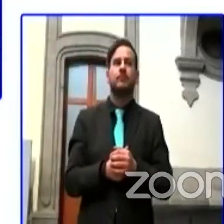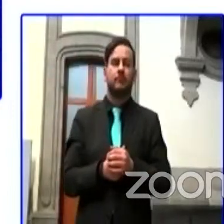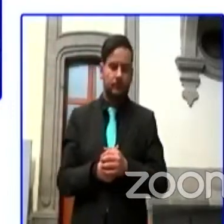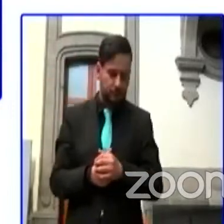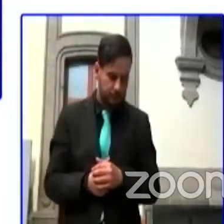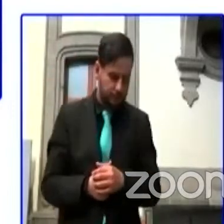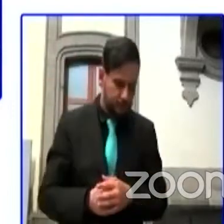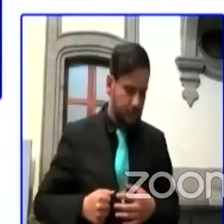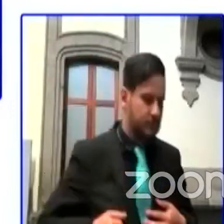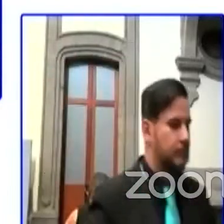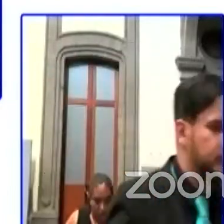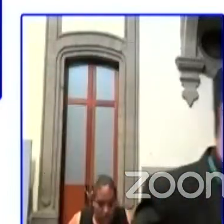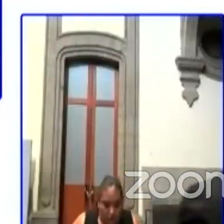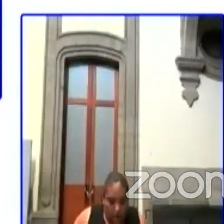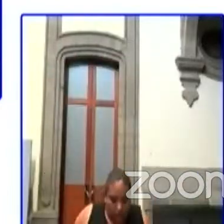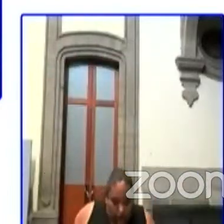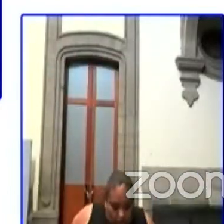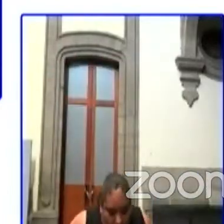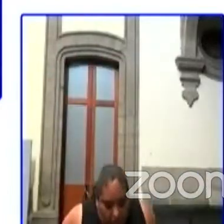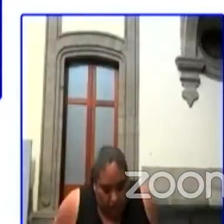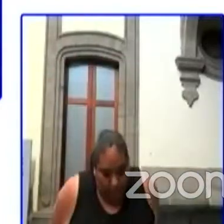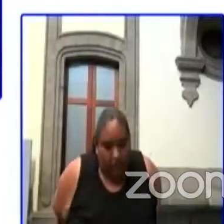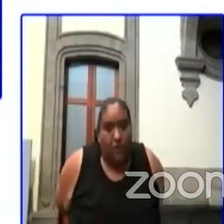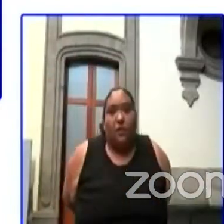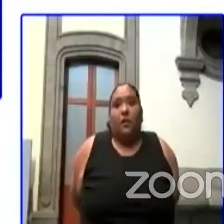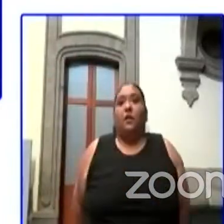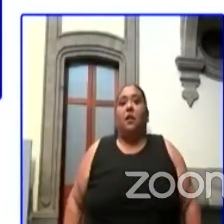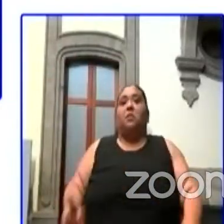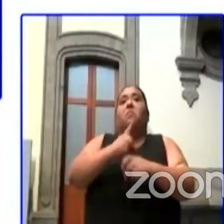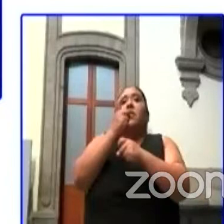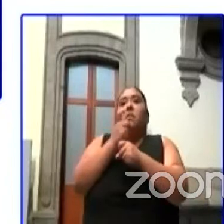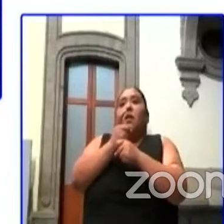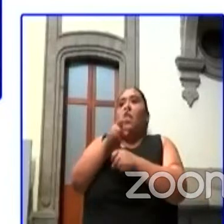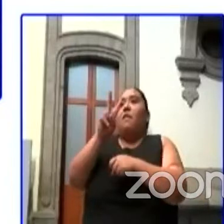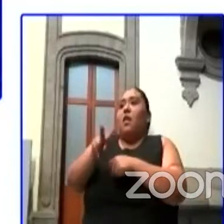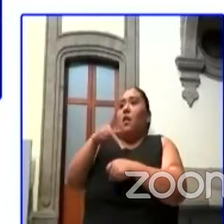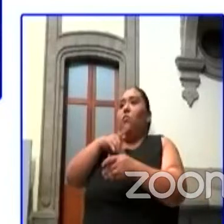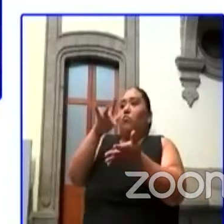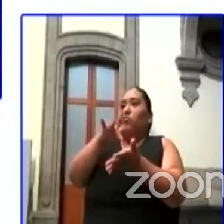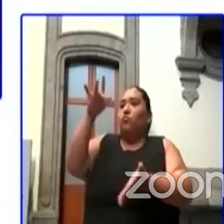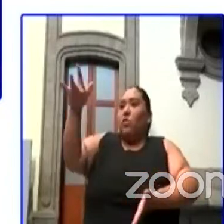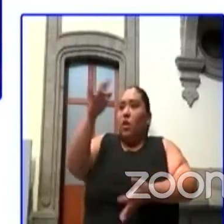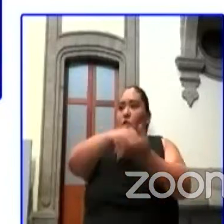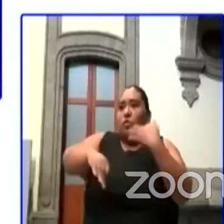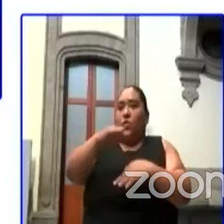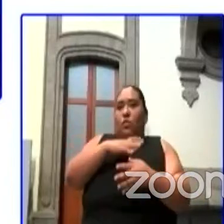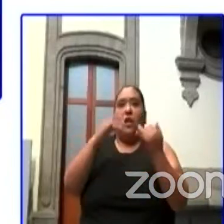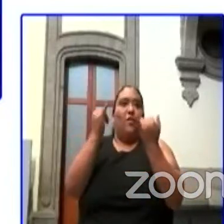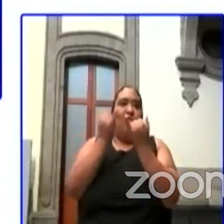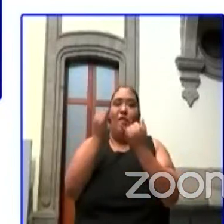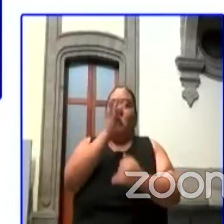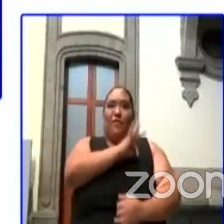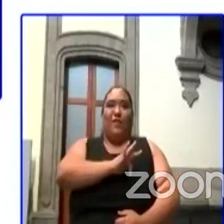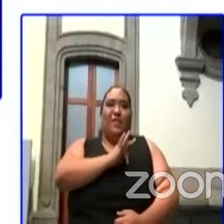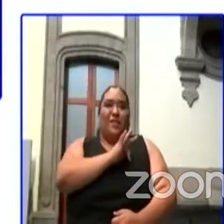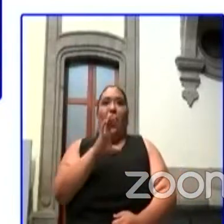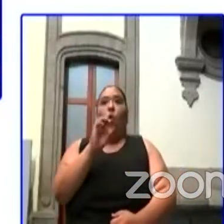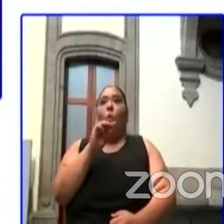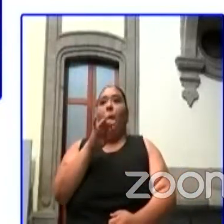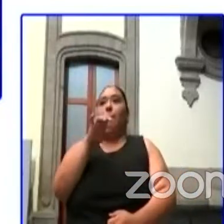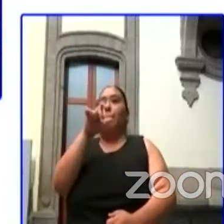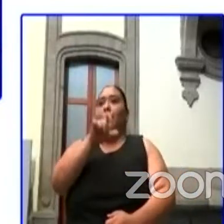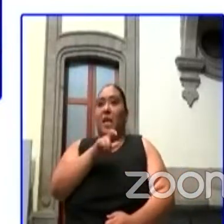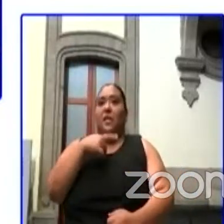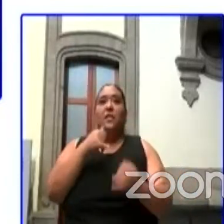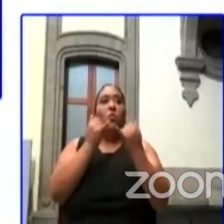sumo al agradecimiento y también a la felicitación al Cuamex y al Instituto de Discapacidad